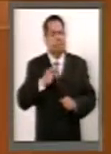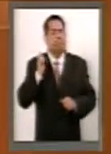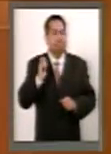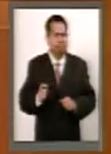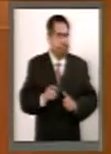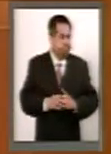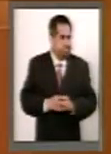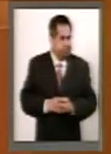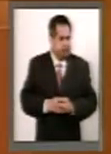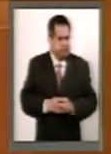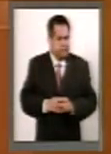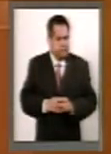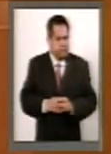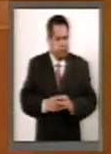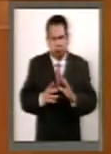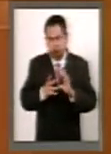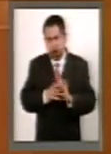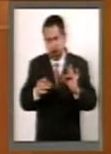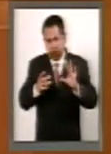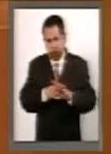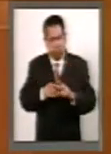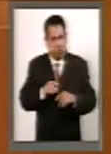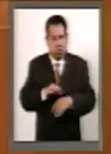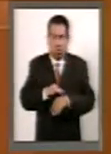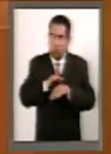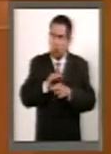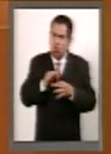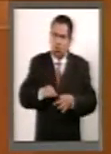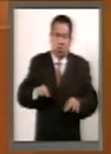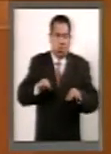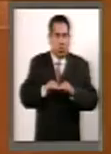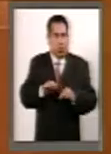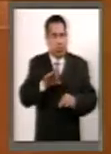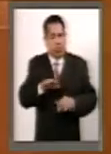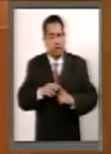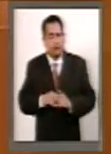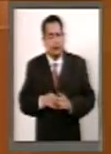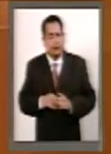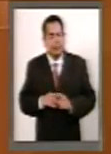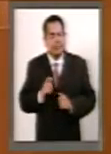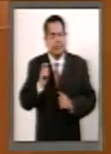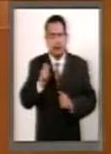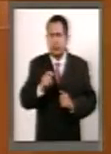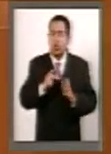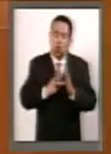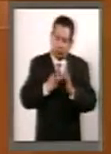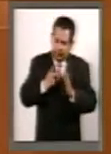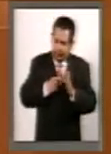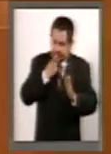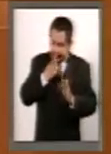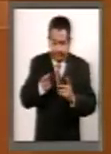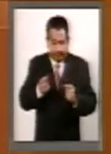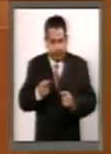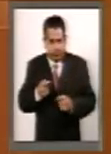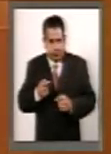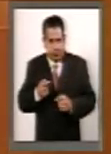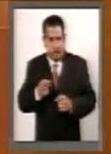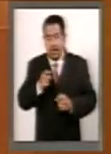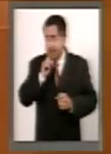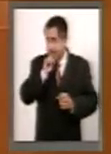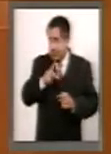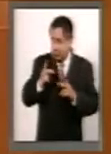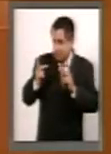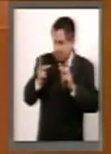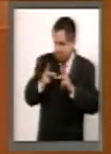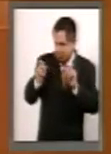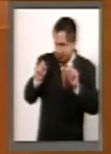significamos acontecimientos relevantes. Y a riesgo de ser reiterativos, porque estamos en el mismo tema